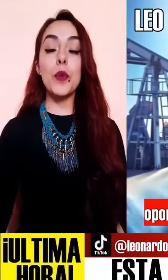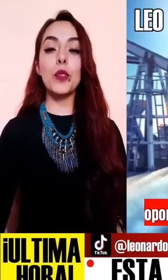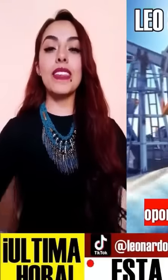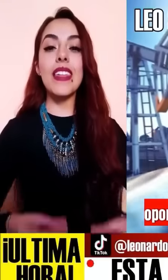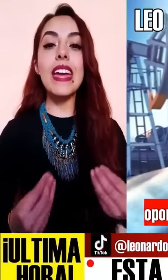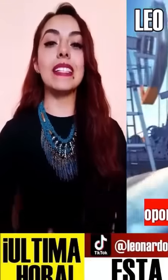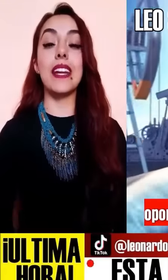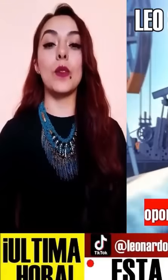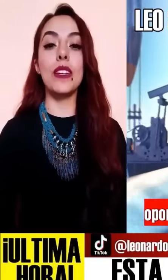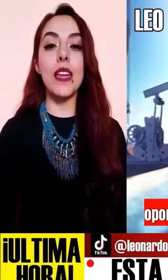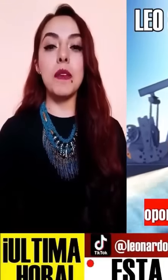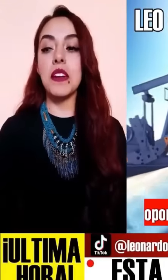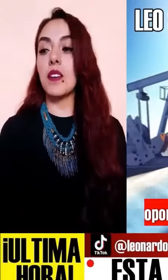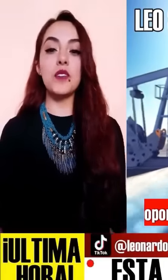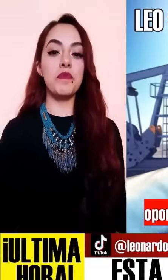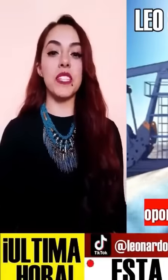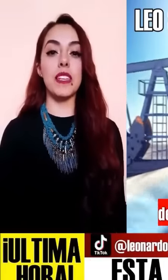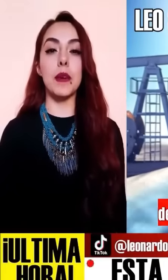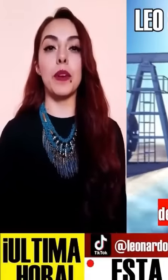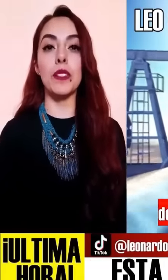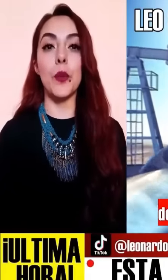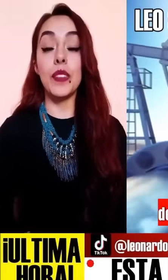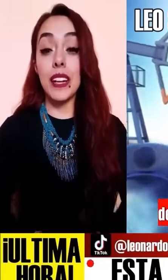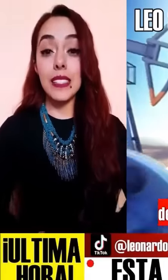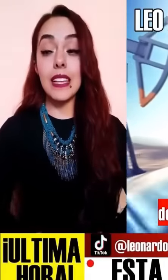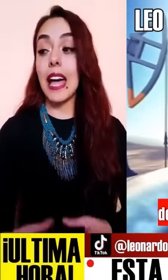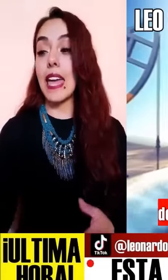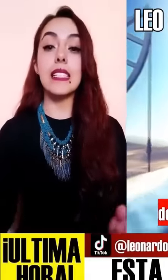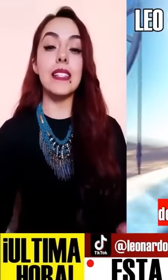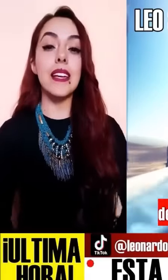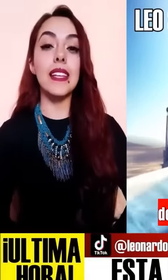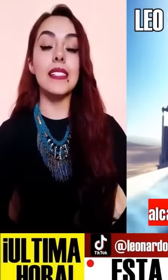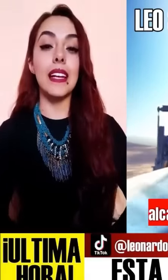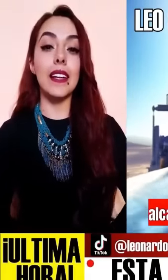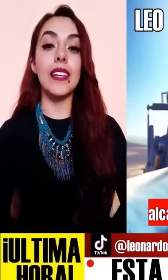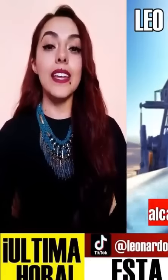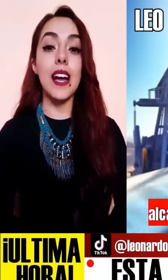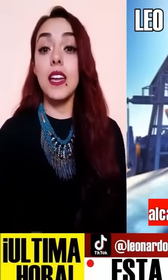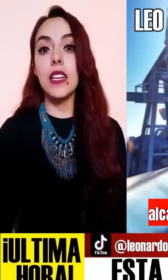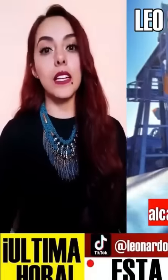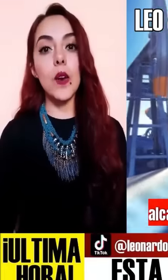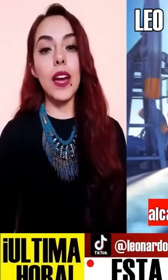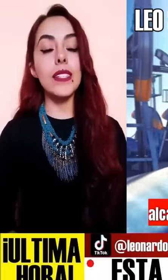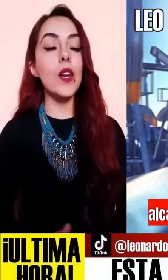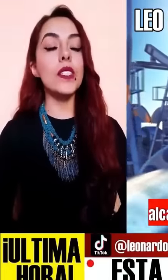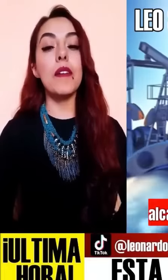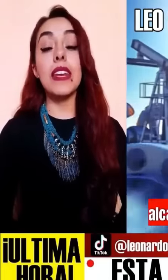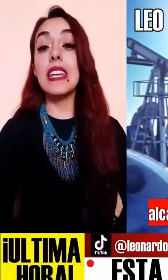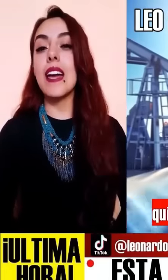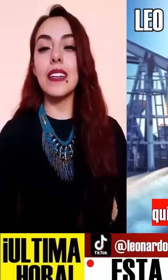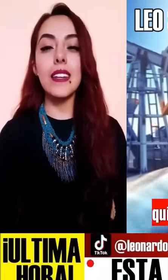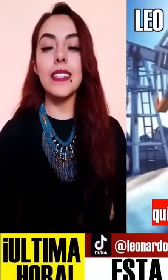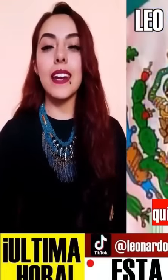Esta oportunidad extraordinaria, mexicanos, se desapareció gracias a estas ratas de alcantarilla y que ahora ya no